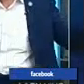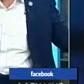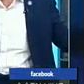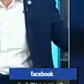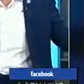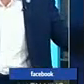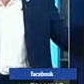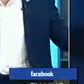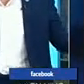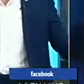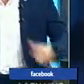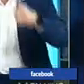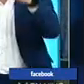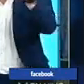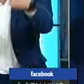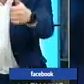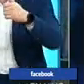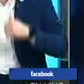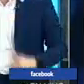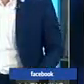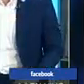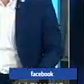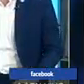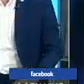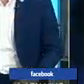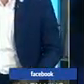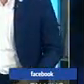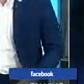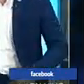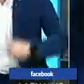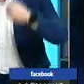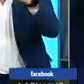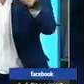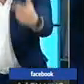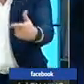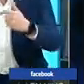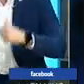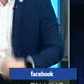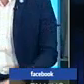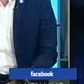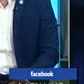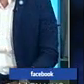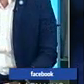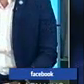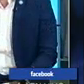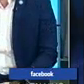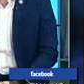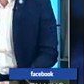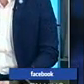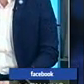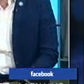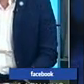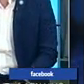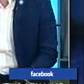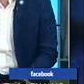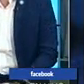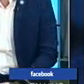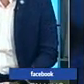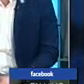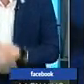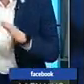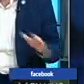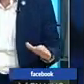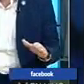se han enviado allá que han ido en busca de un fuero parlamentario que han ido en busca de los altos salarios que esta institución les